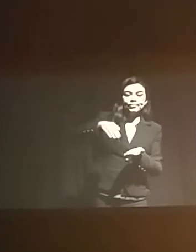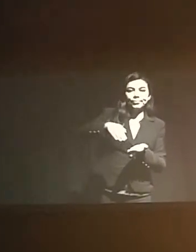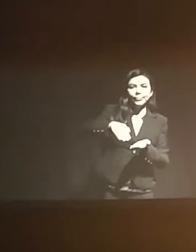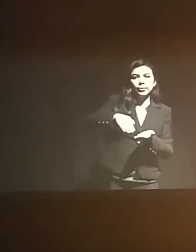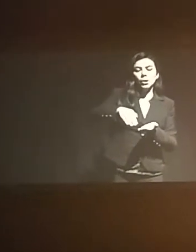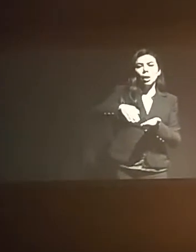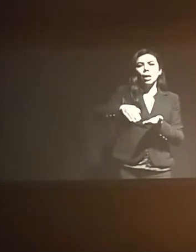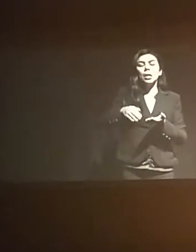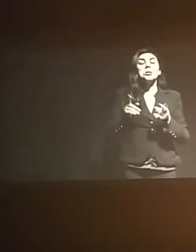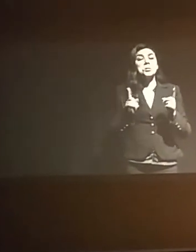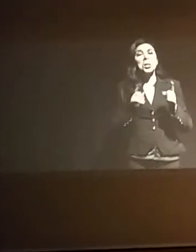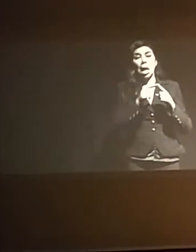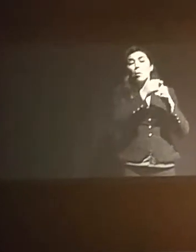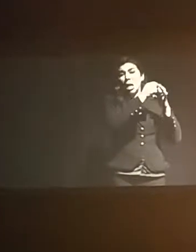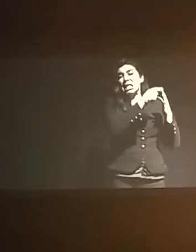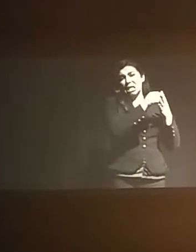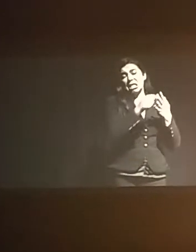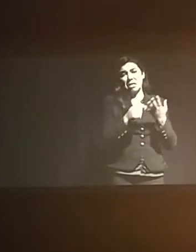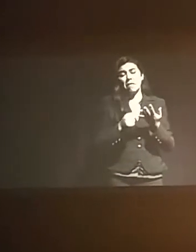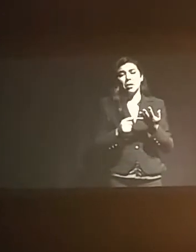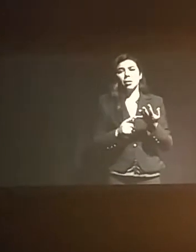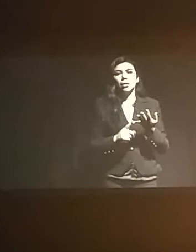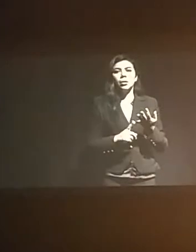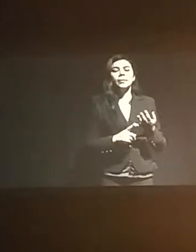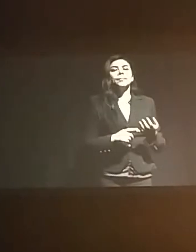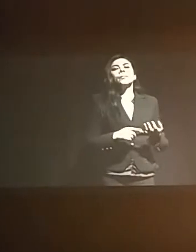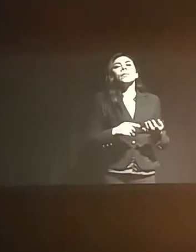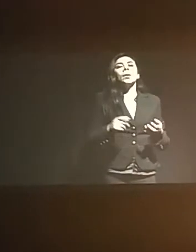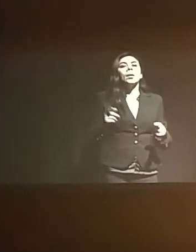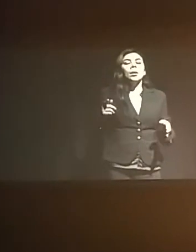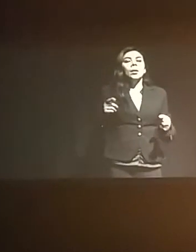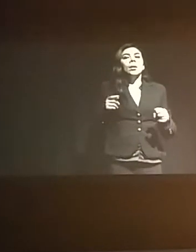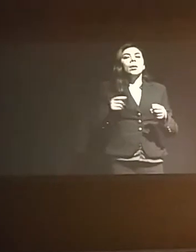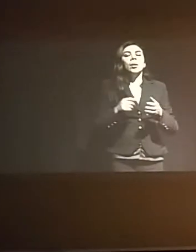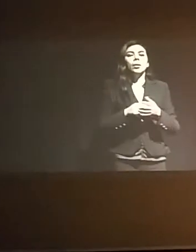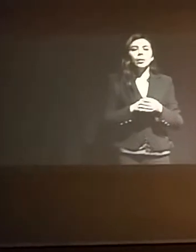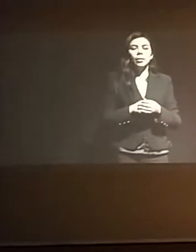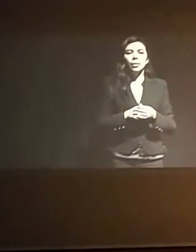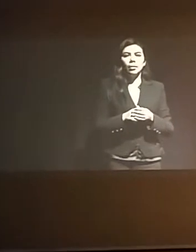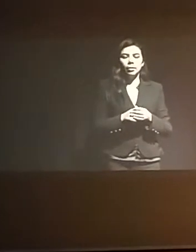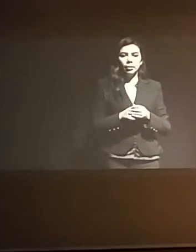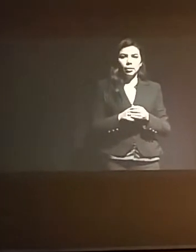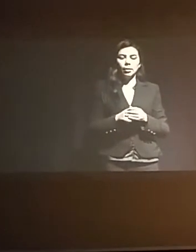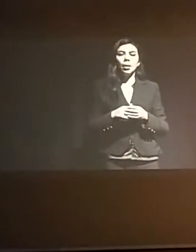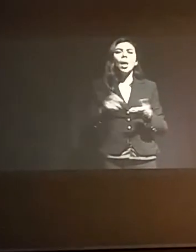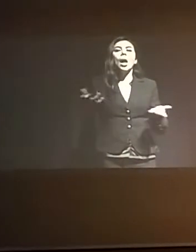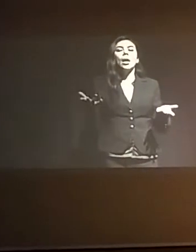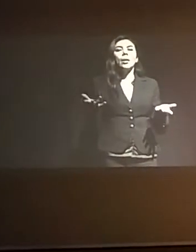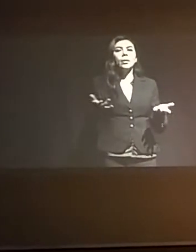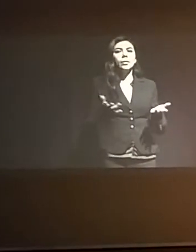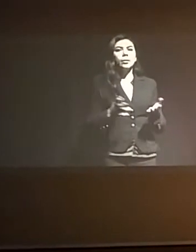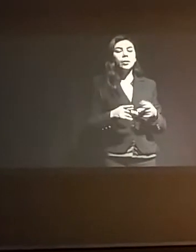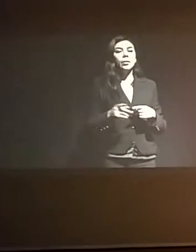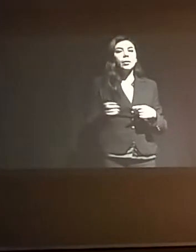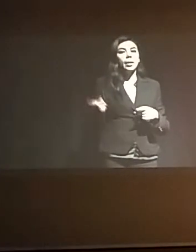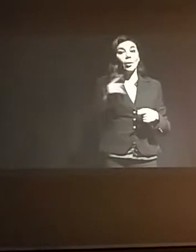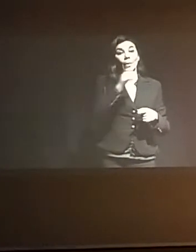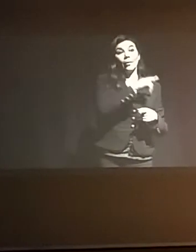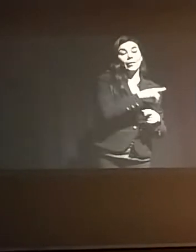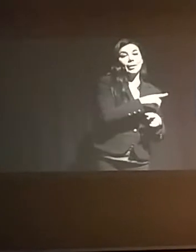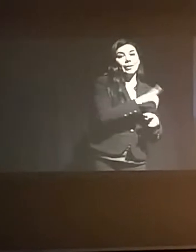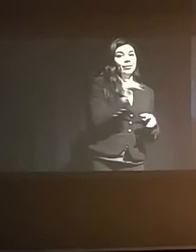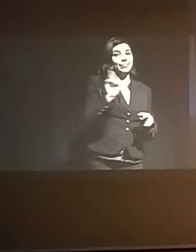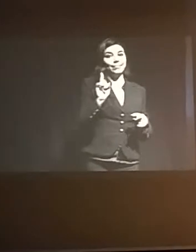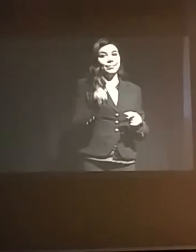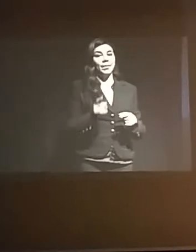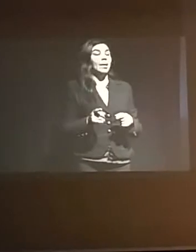les mencionaba en Medellín, y generan también un aporte dentro de lo que es... Ah, me pasé, para no volver, porque ya caché que volver para